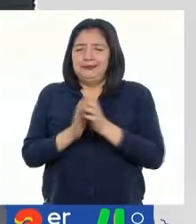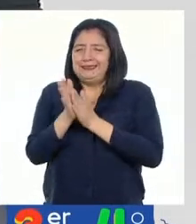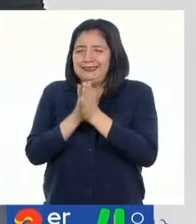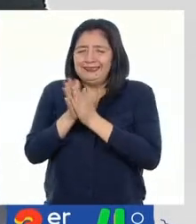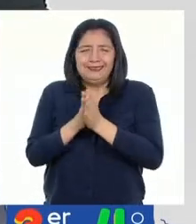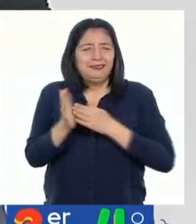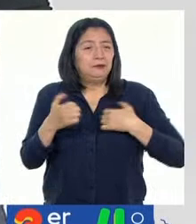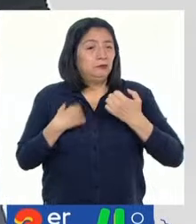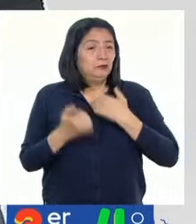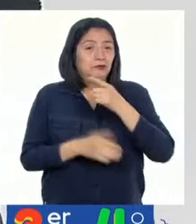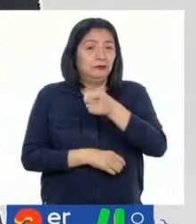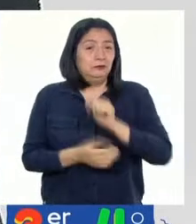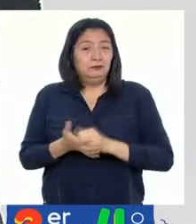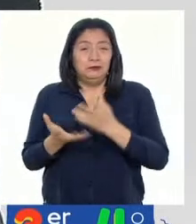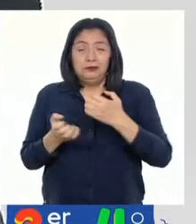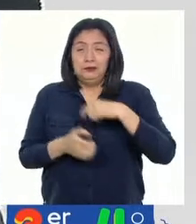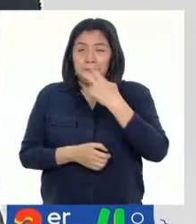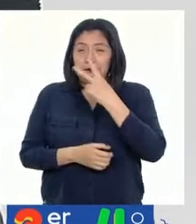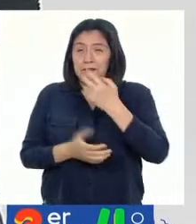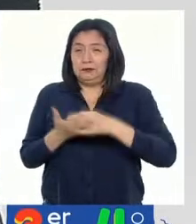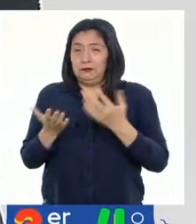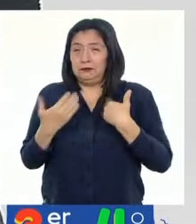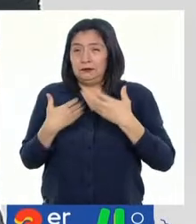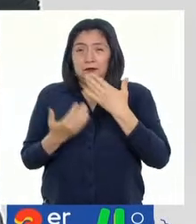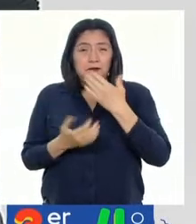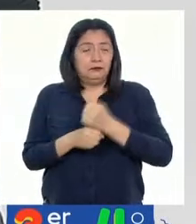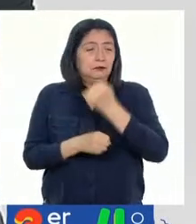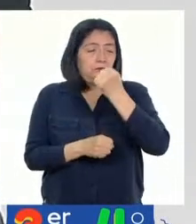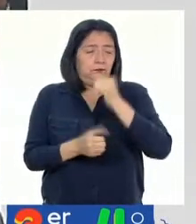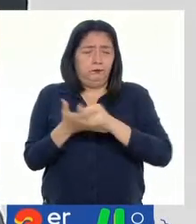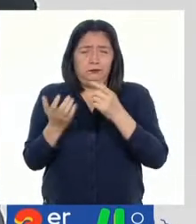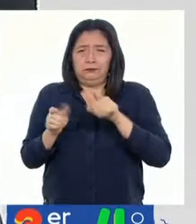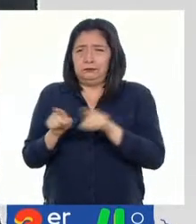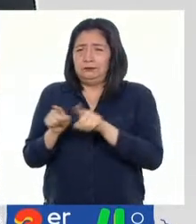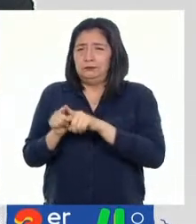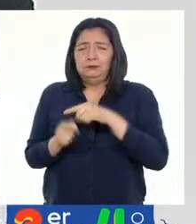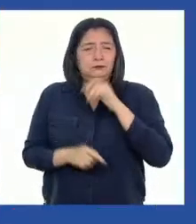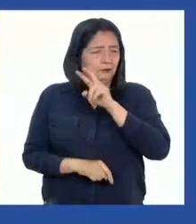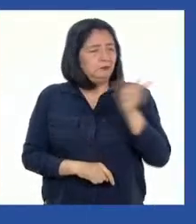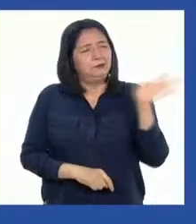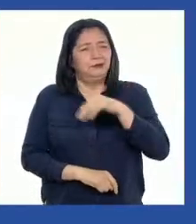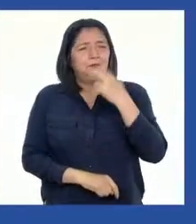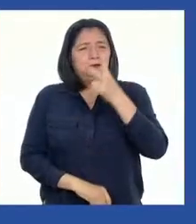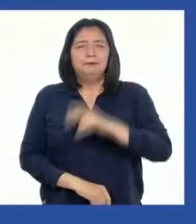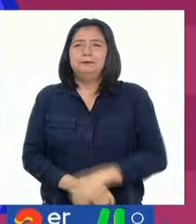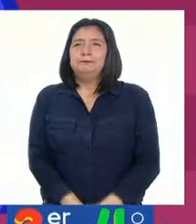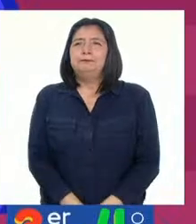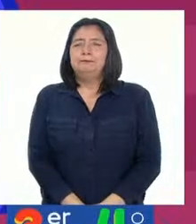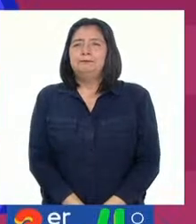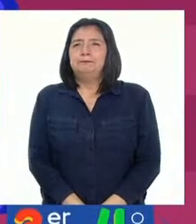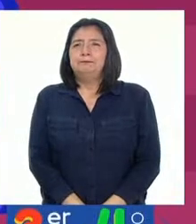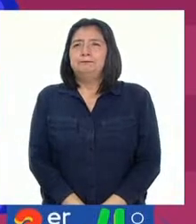emoción! ¿Quieren ver quiénes ganarán? ¡Sí! ¡Yo también! ¡Vamos a verlos!